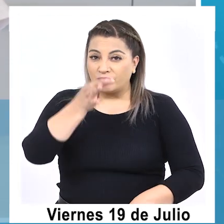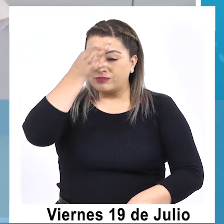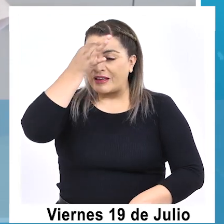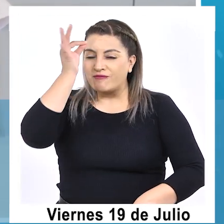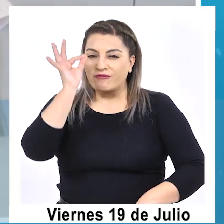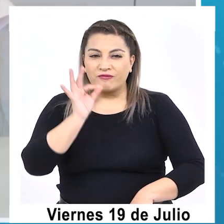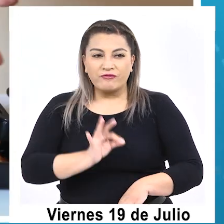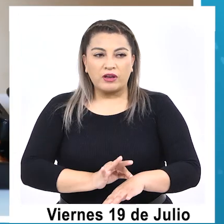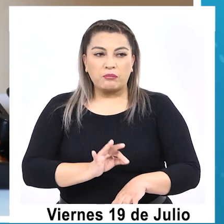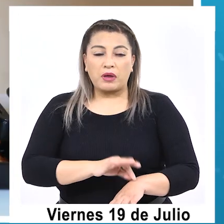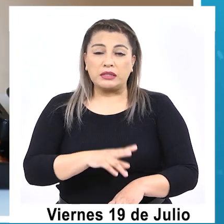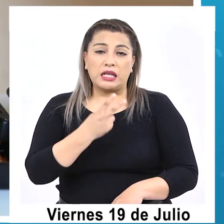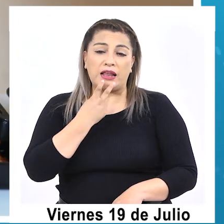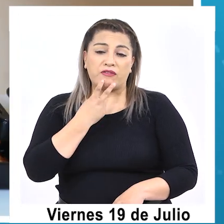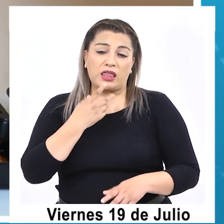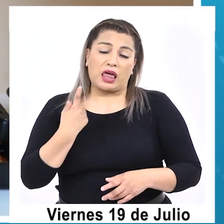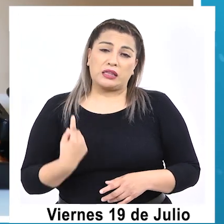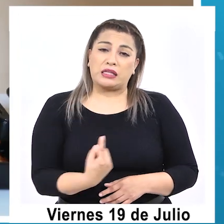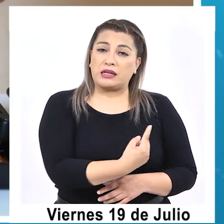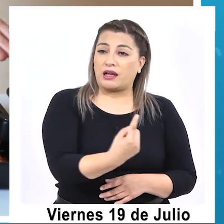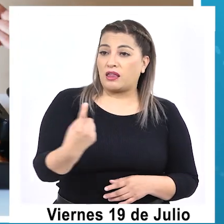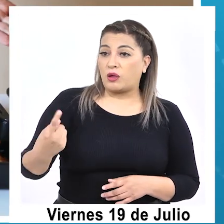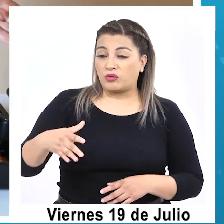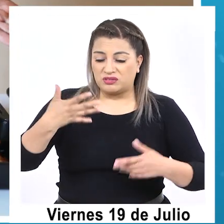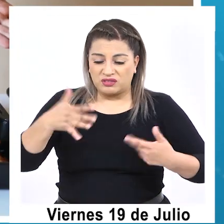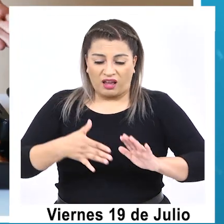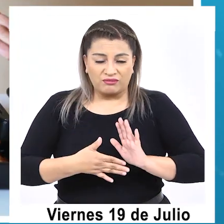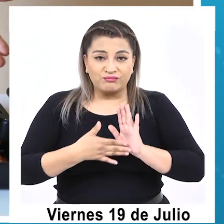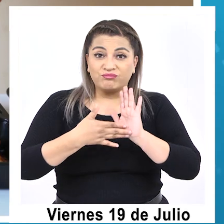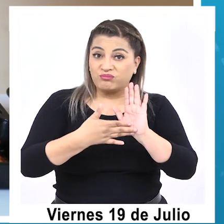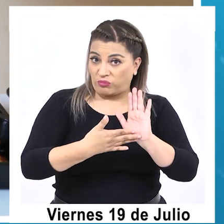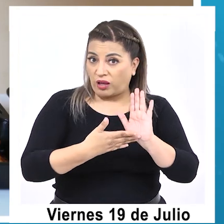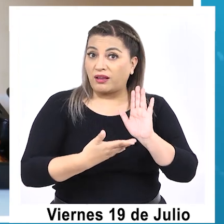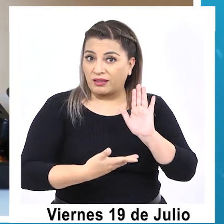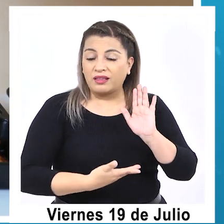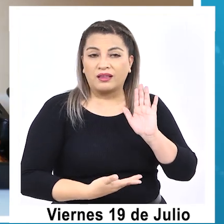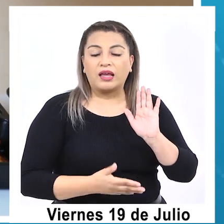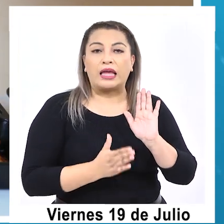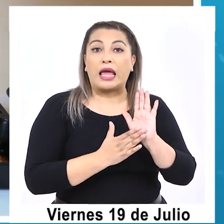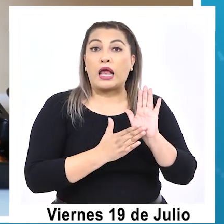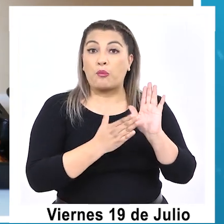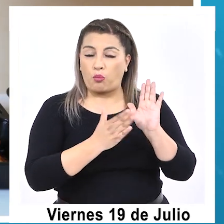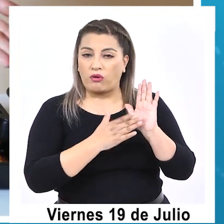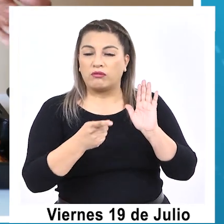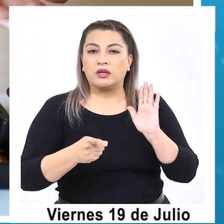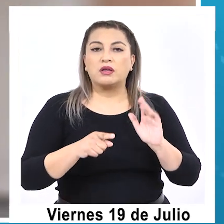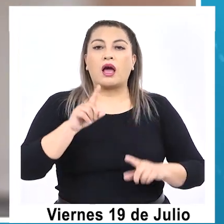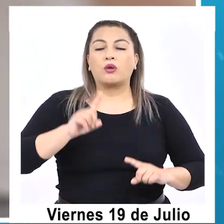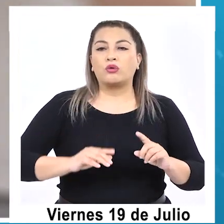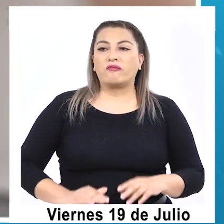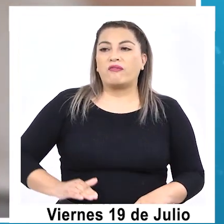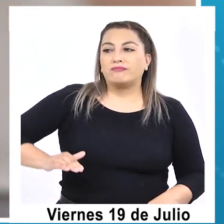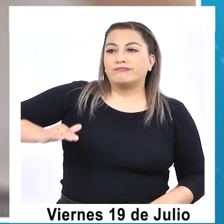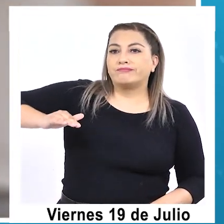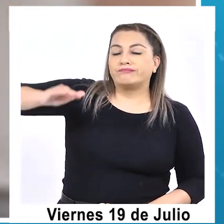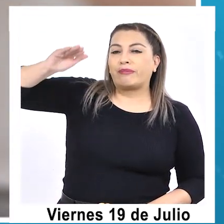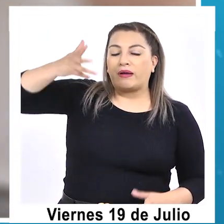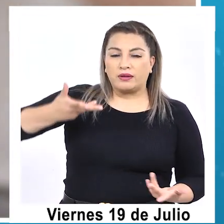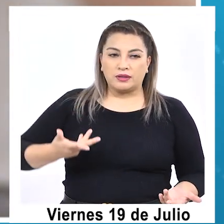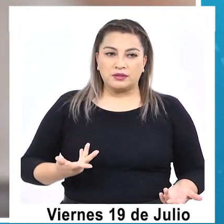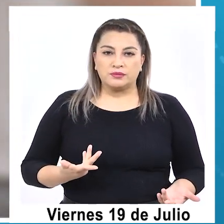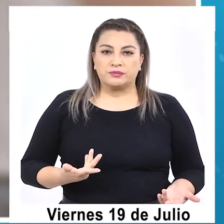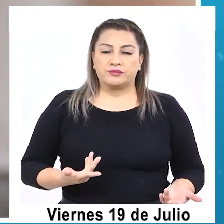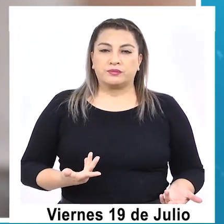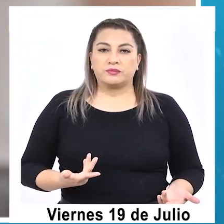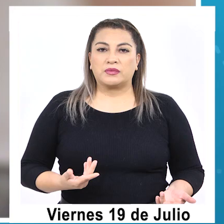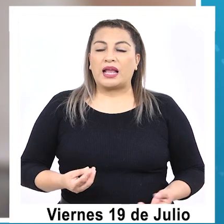enfermedades a lo largo de la vida, eso se ha demostrado también. Luego, a medida que vamos avanzando, si vamos desarrollando un